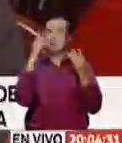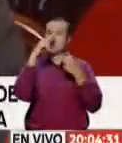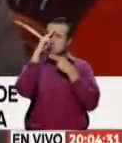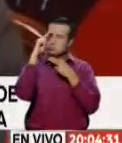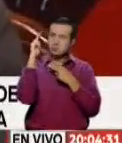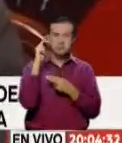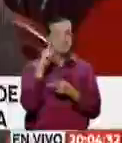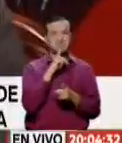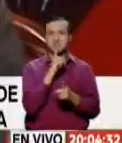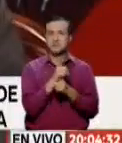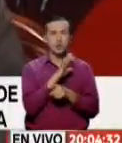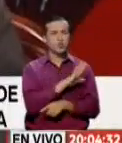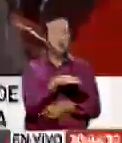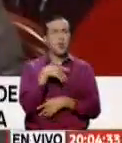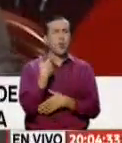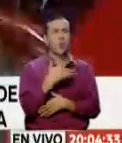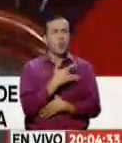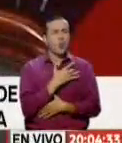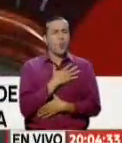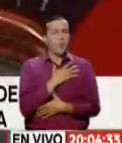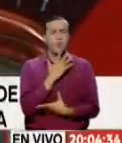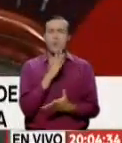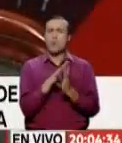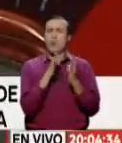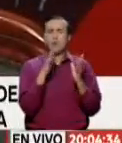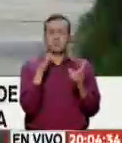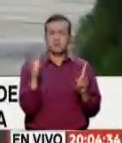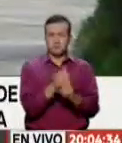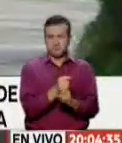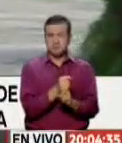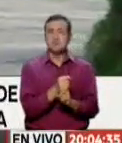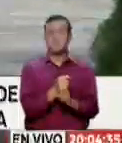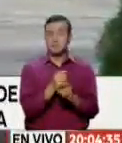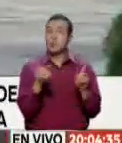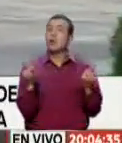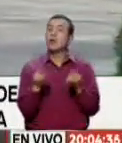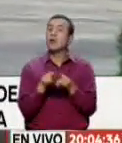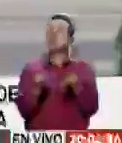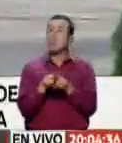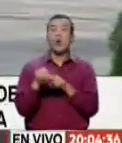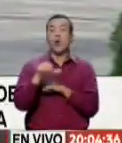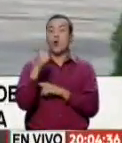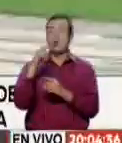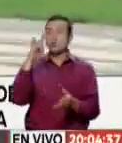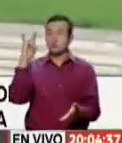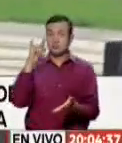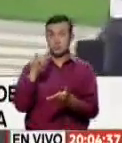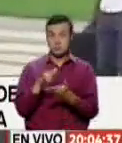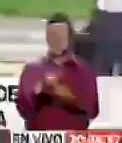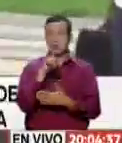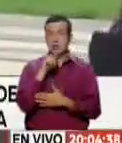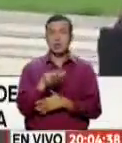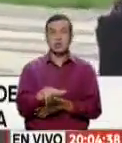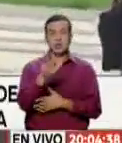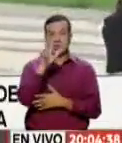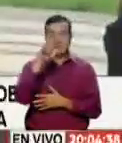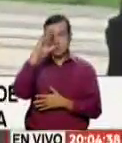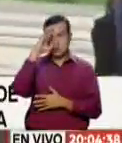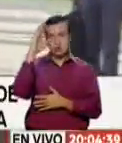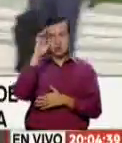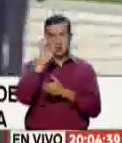honra, con gran valía, con mucho éxito además. Simultáneamente, en otra aeronave llegaron 3